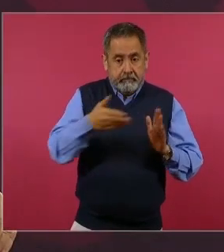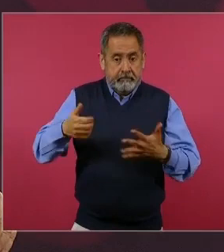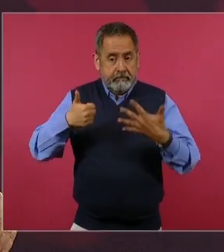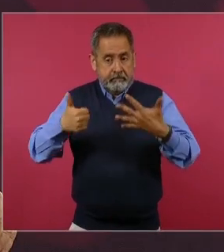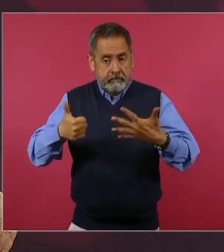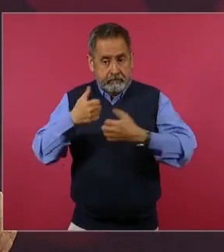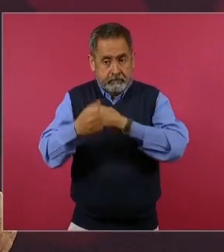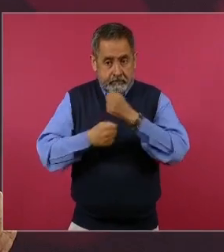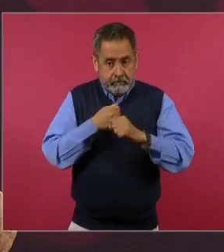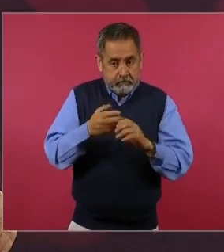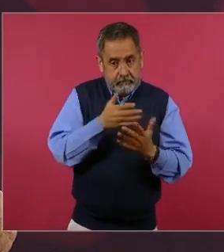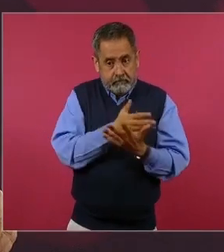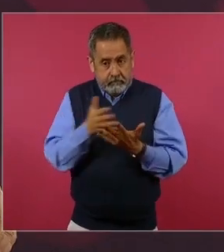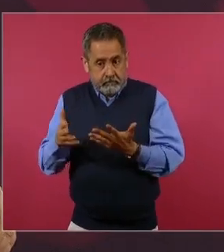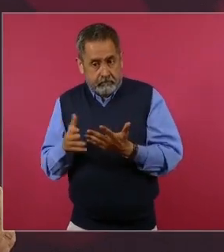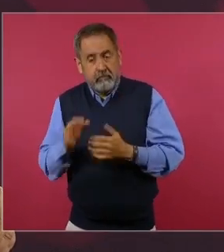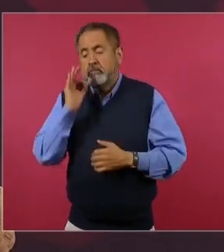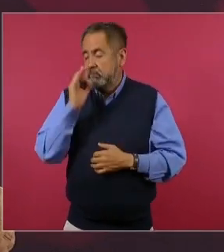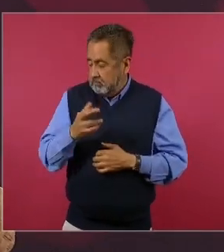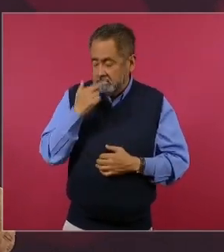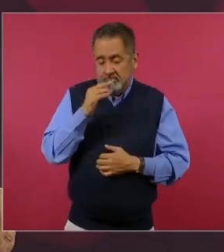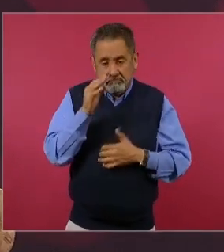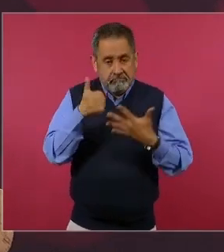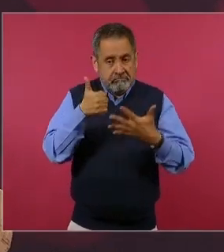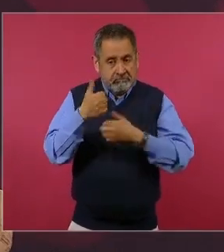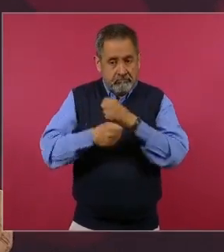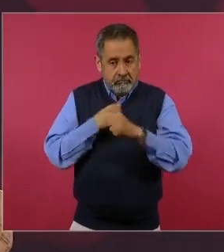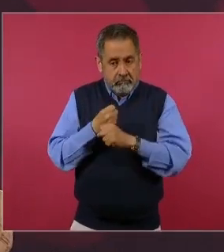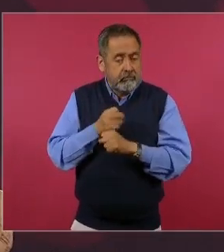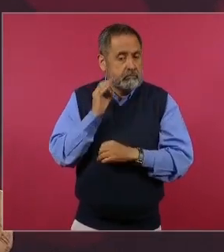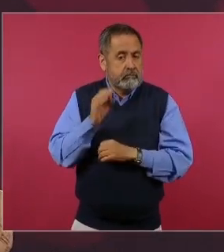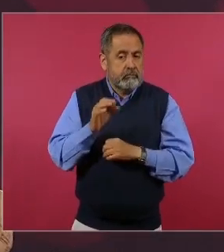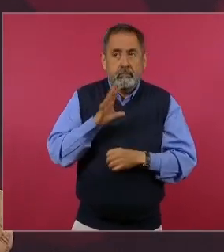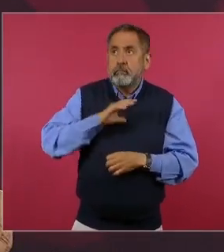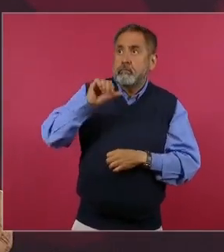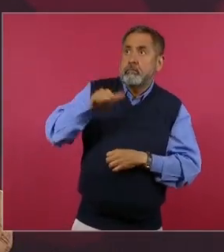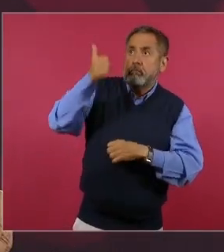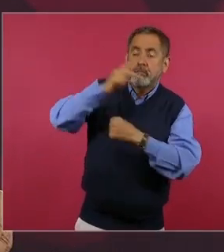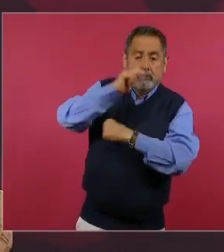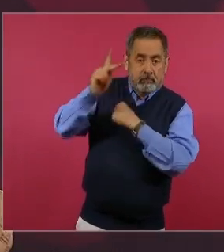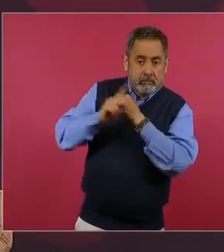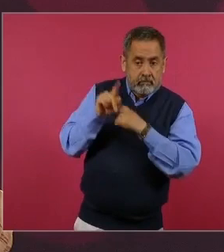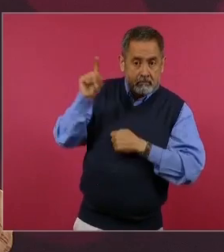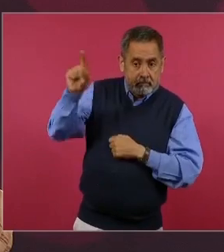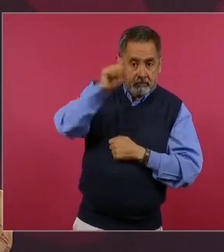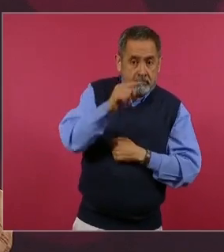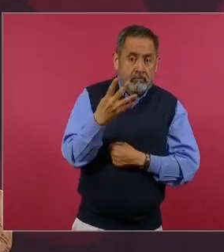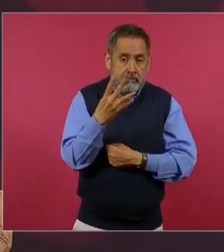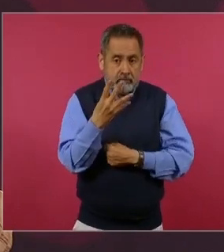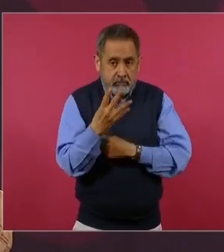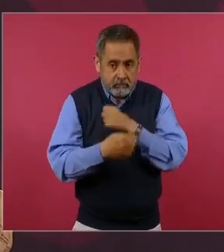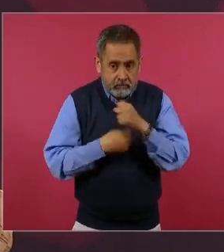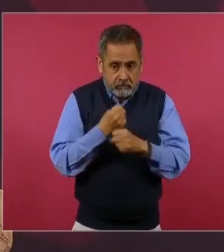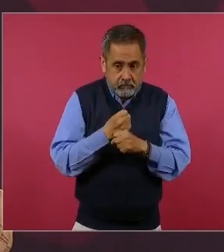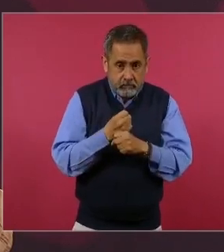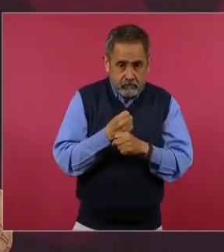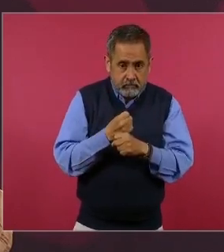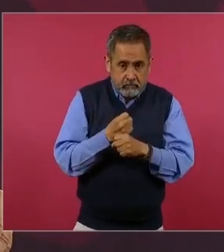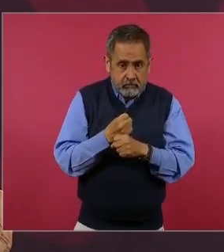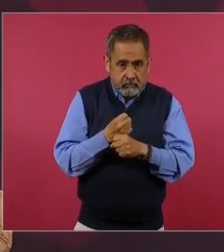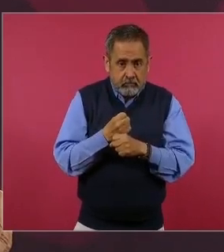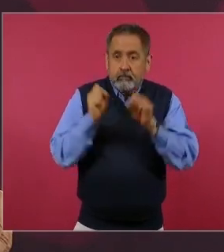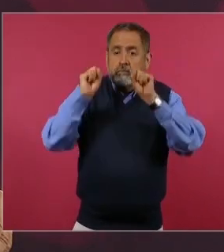6, porque hay países en donde son 4 años sin